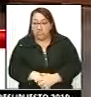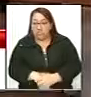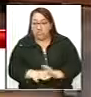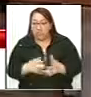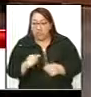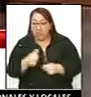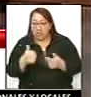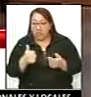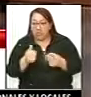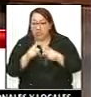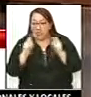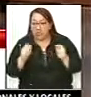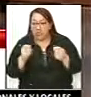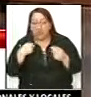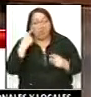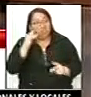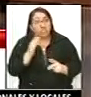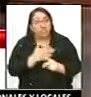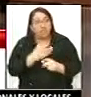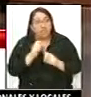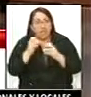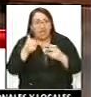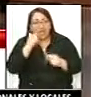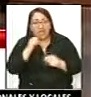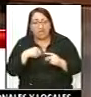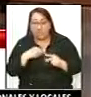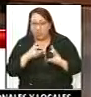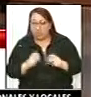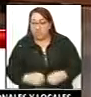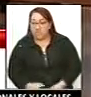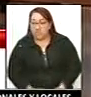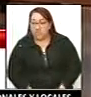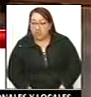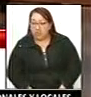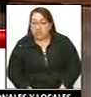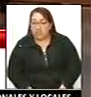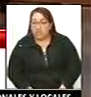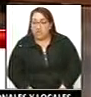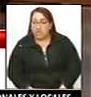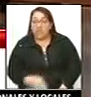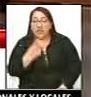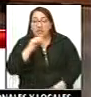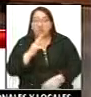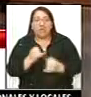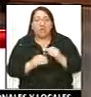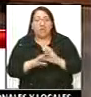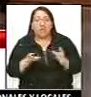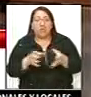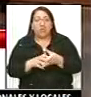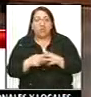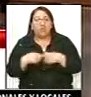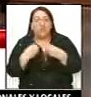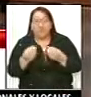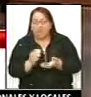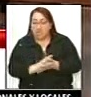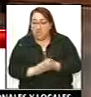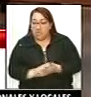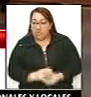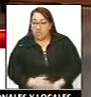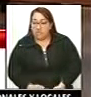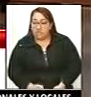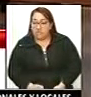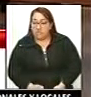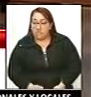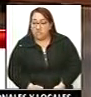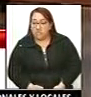cualquier otro taller como música. El día de ayer teníamos un caso. Era un niño que se había olvidado traer la tablet y no podía dar la práctica